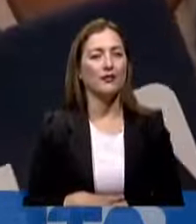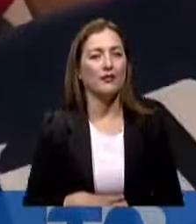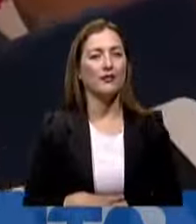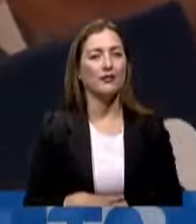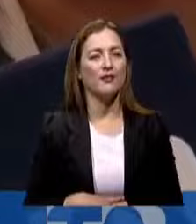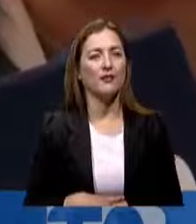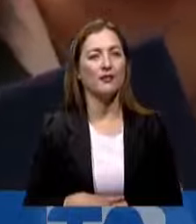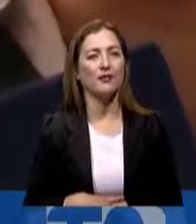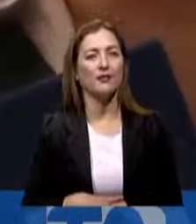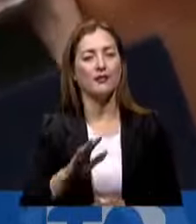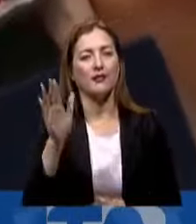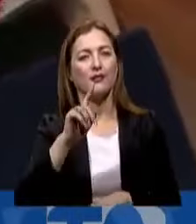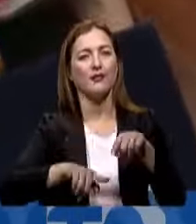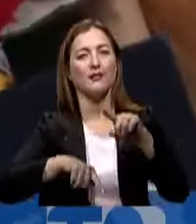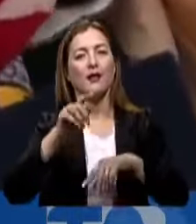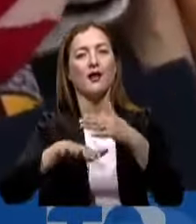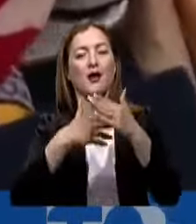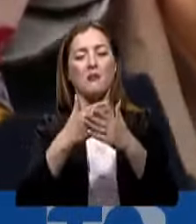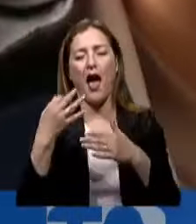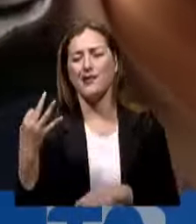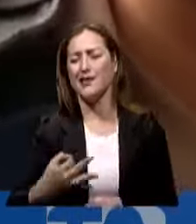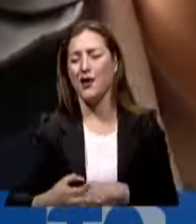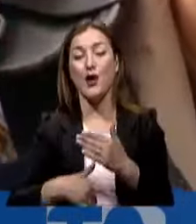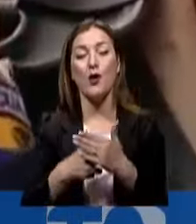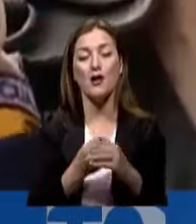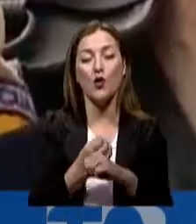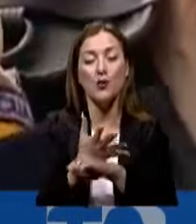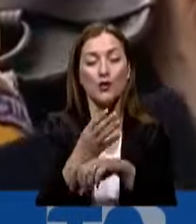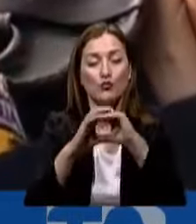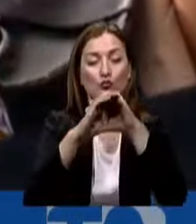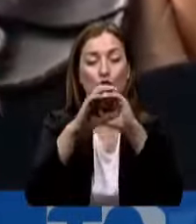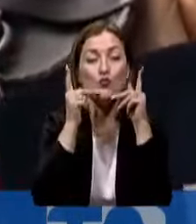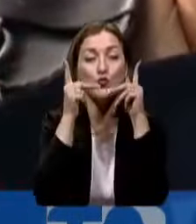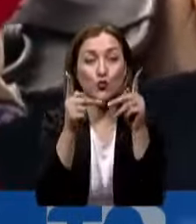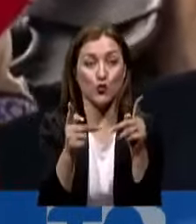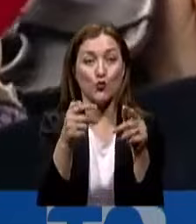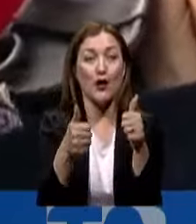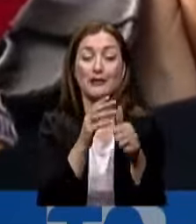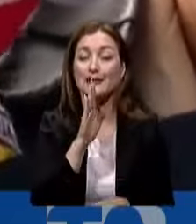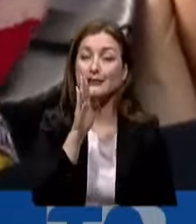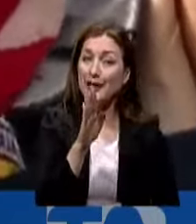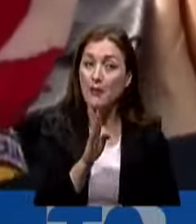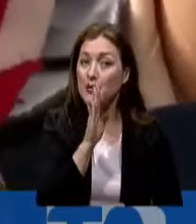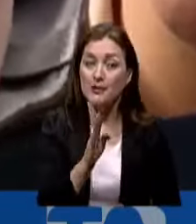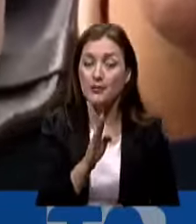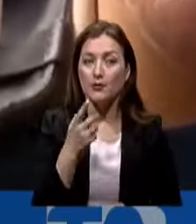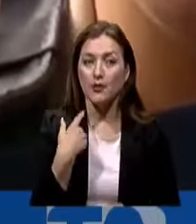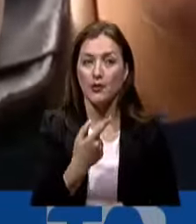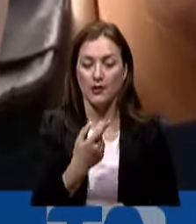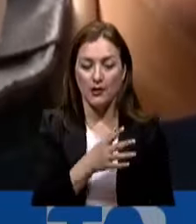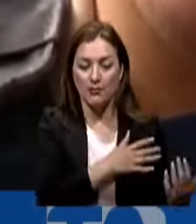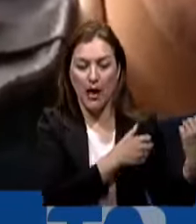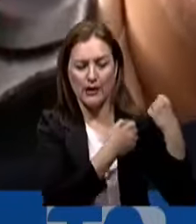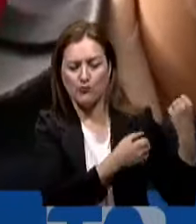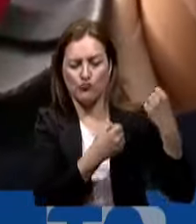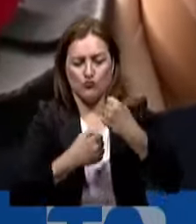¡Qué chévere! Hola, hola, amiguitos. Mis recomendaciones en el transporte público sería que siempre estén a la mano sus